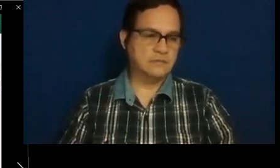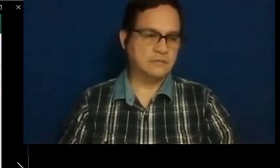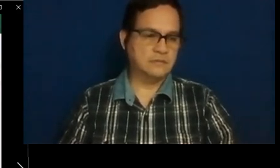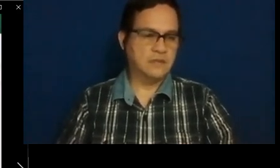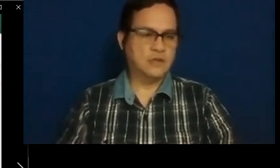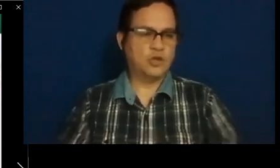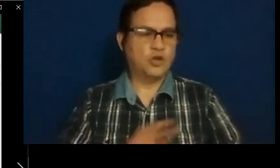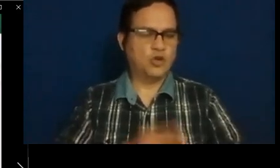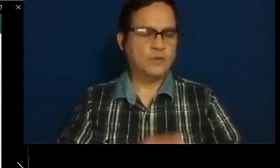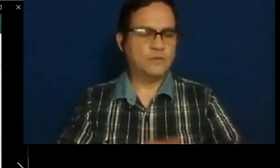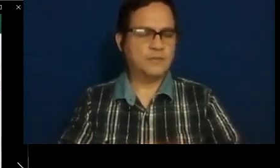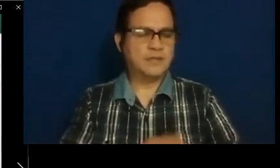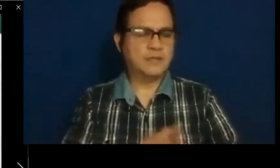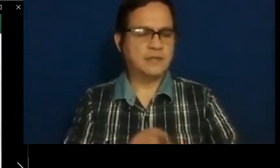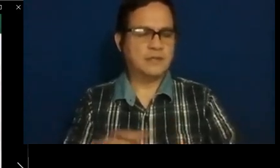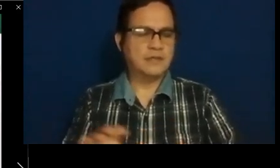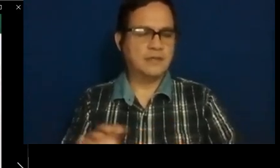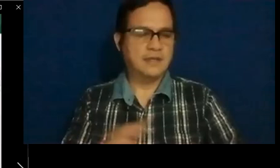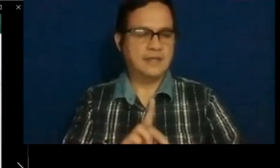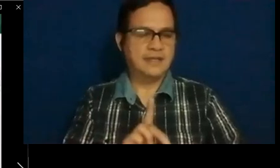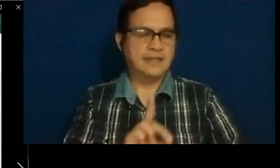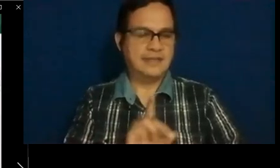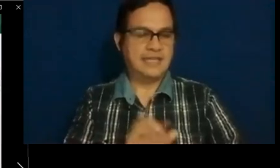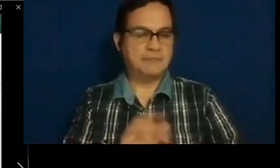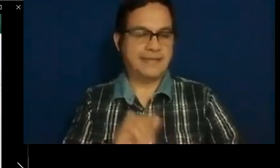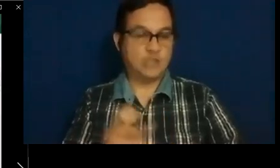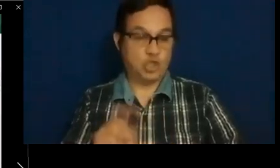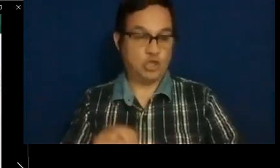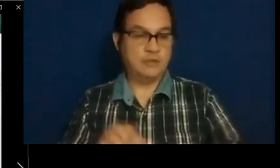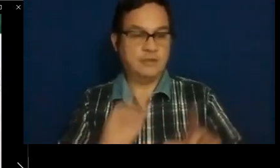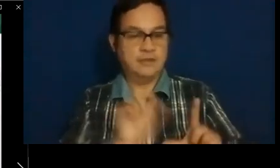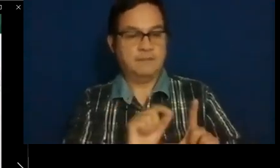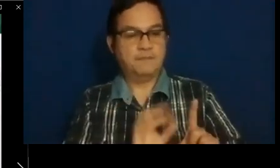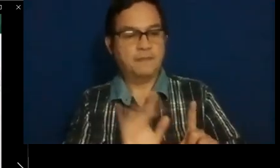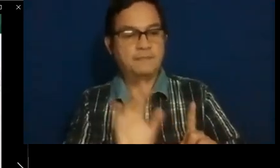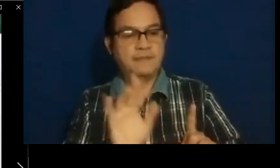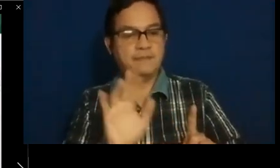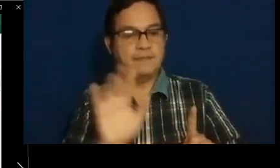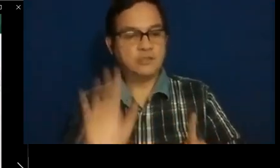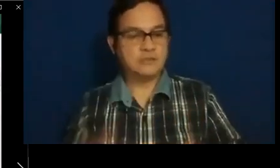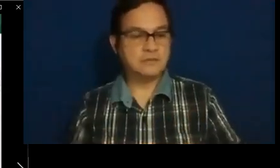Entonces, digamos que es esta. Listo. Tienes aquí las distancias y tienes